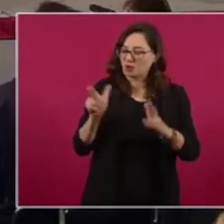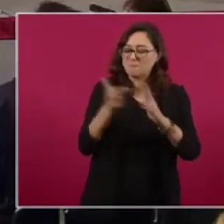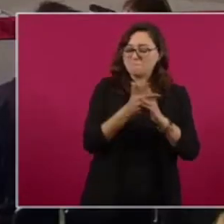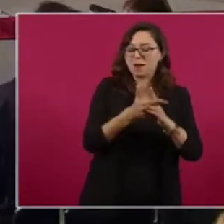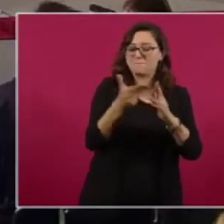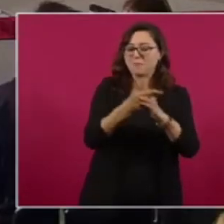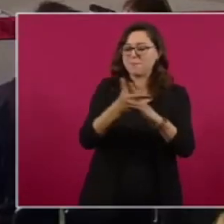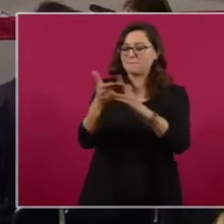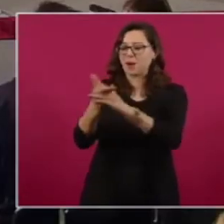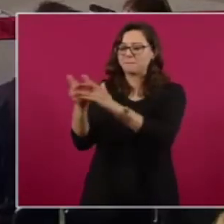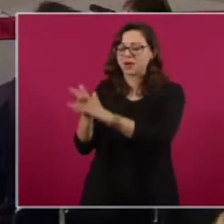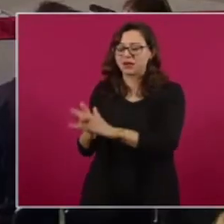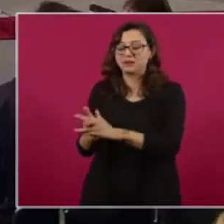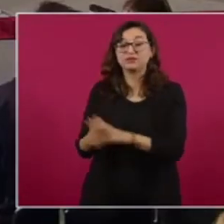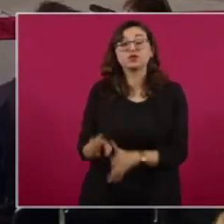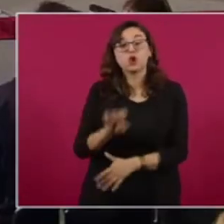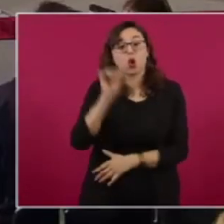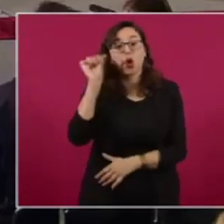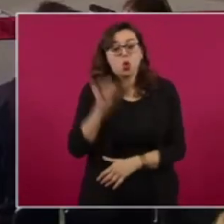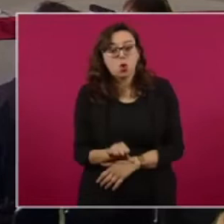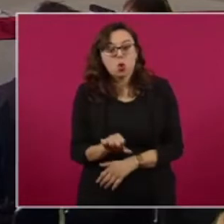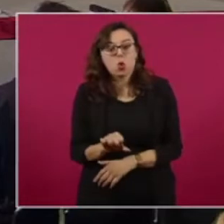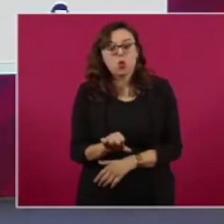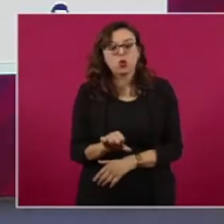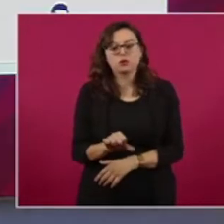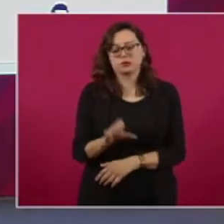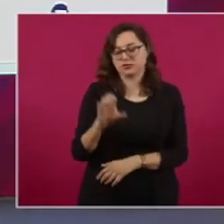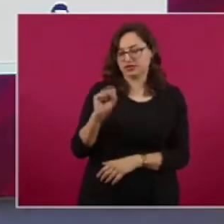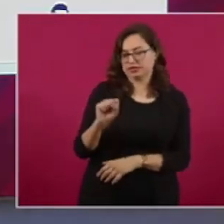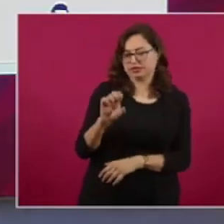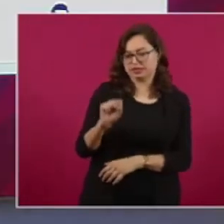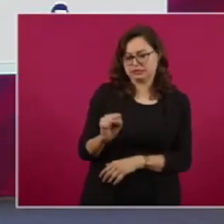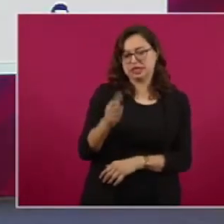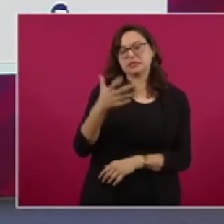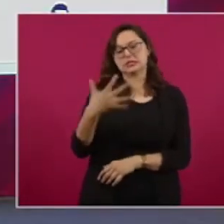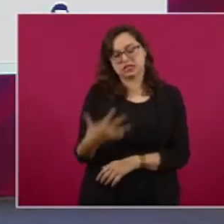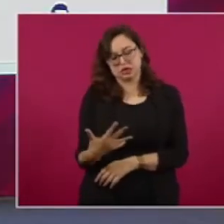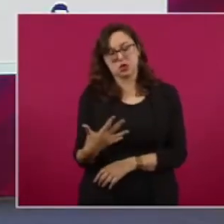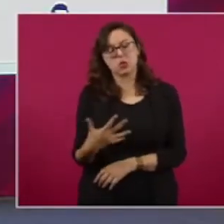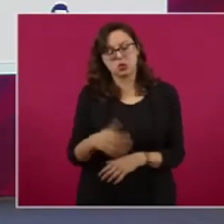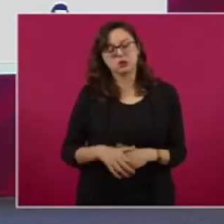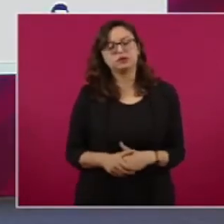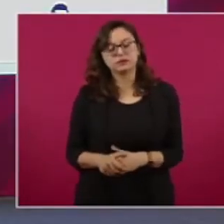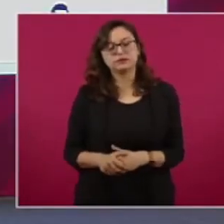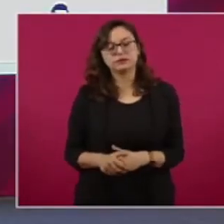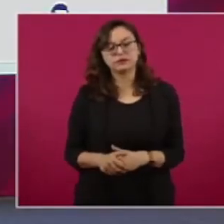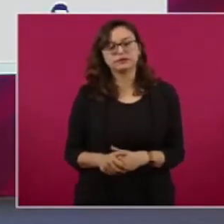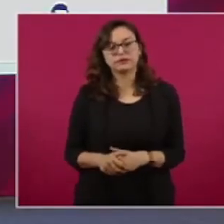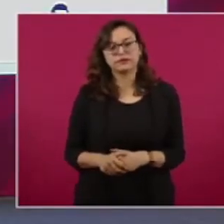Afortunadamente, hoy ya fueron el informe de 65, 67.